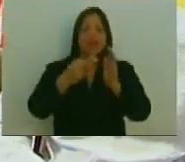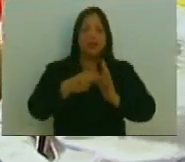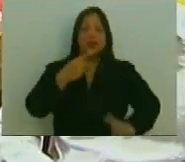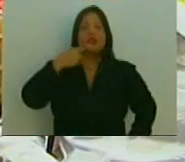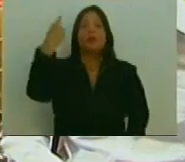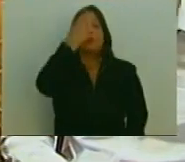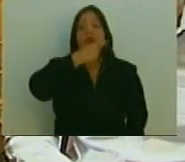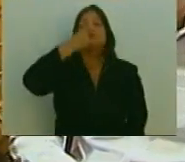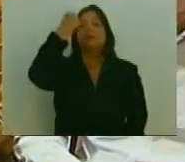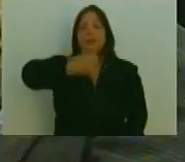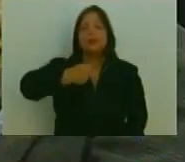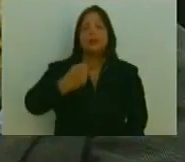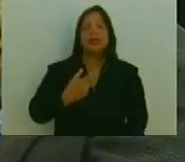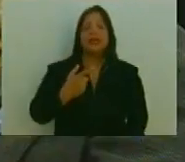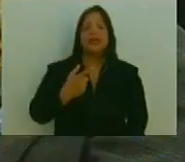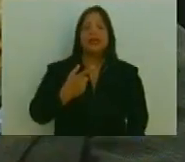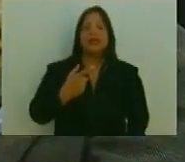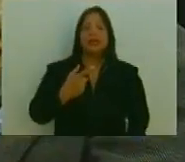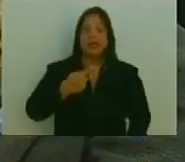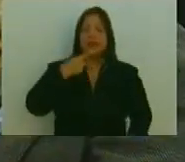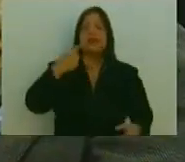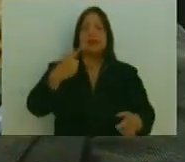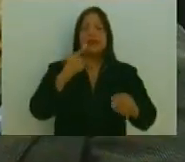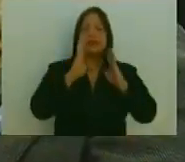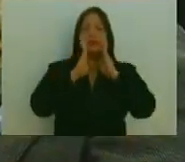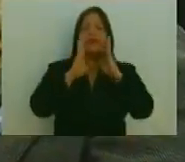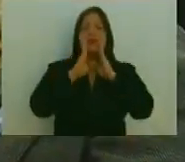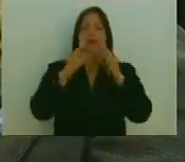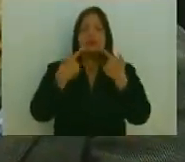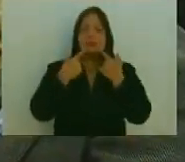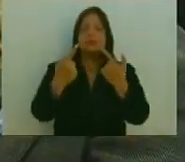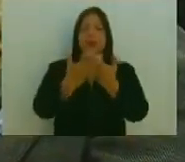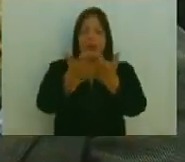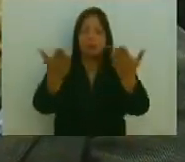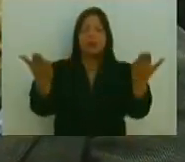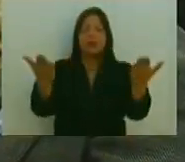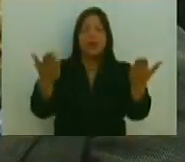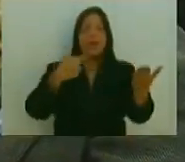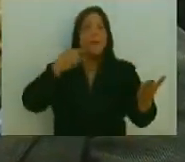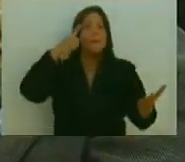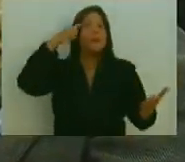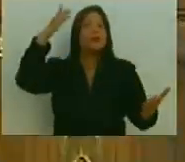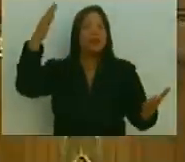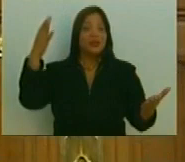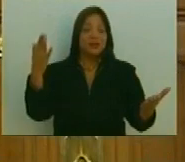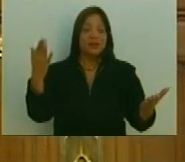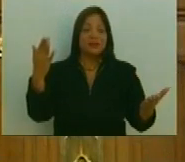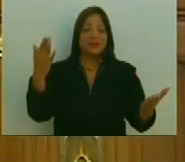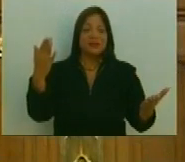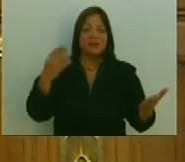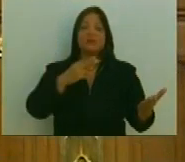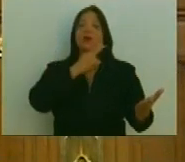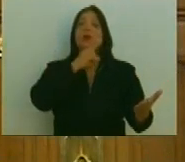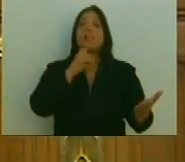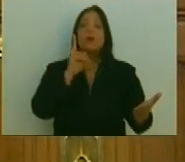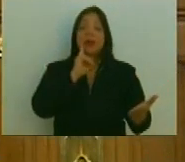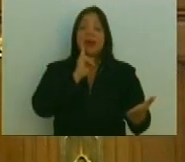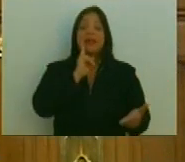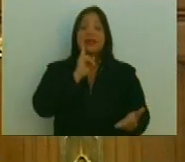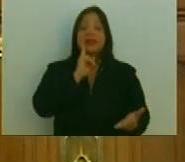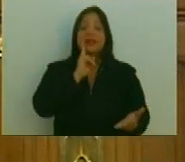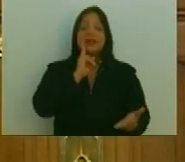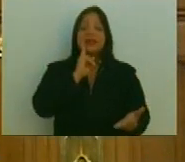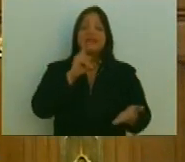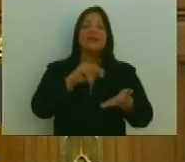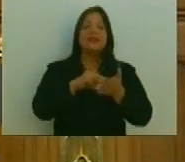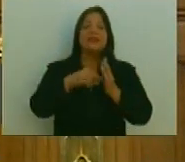ser sincero, muy sincera les voy a ser. Mi sueño como madre,